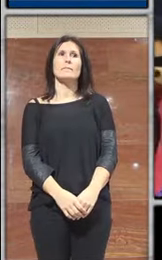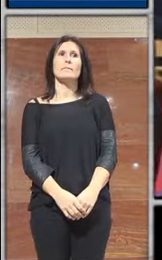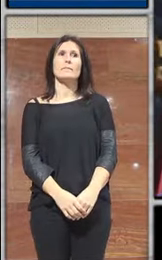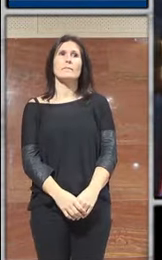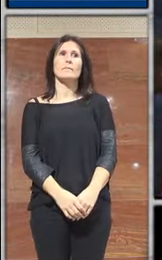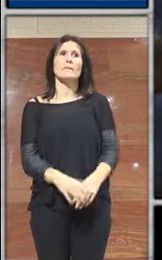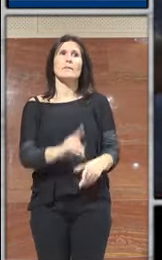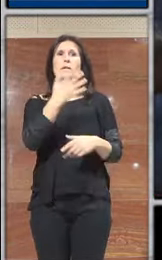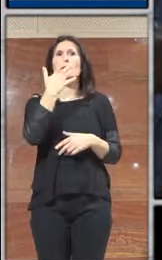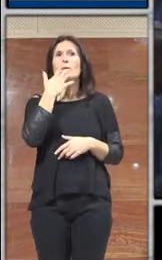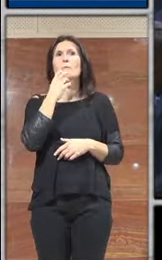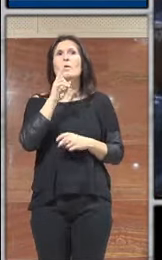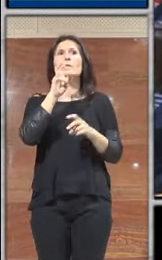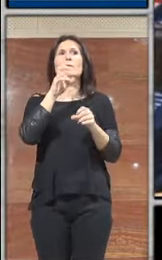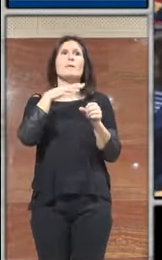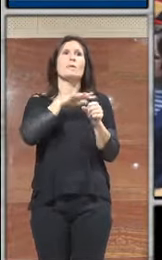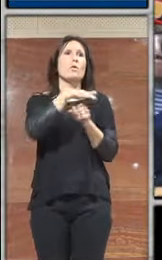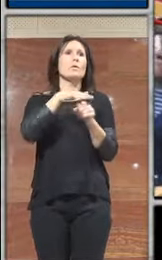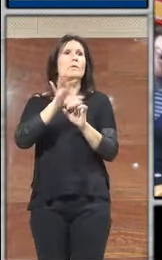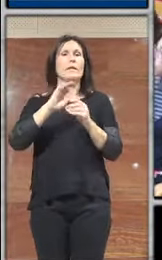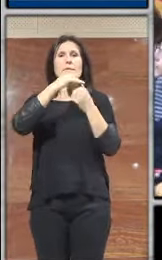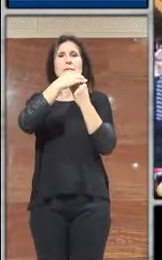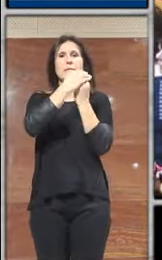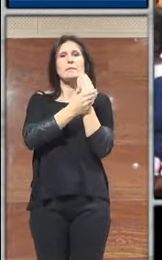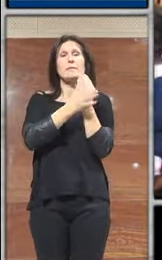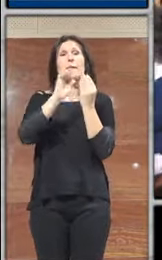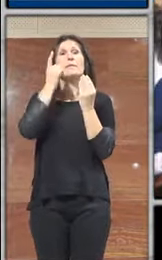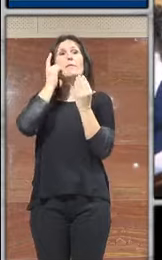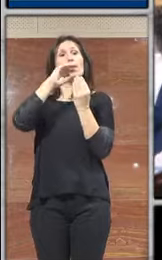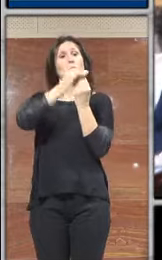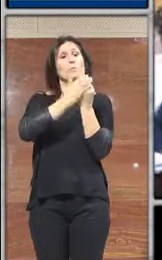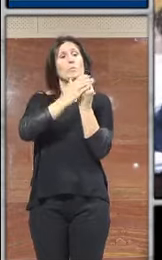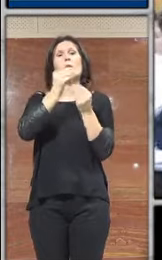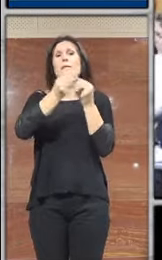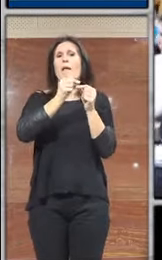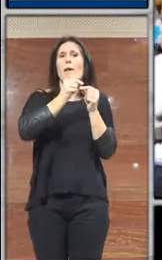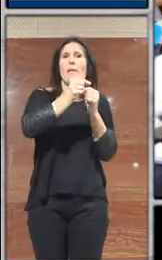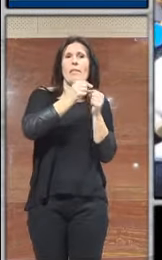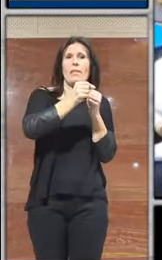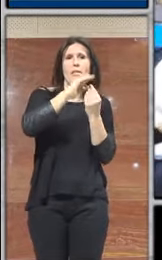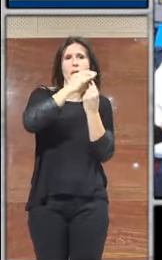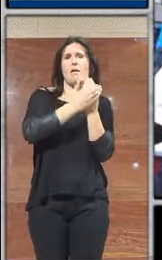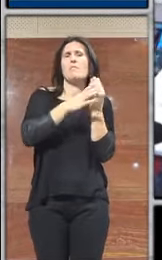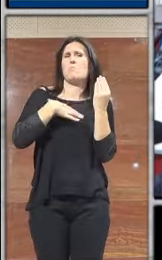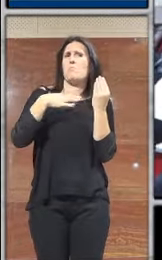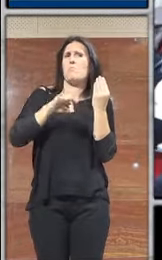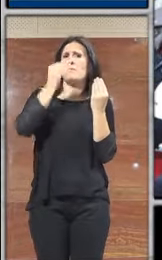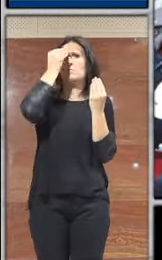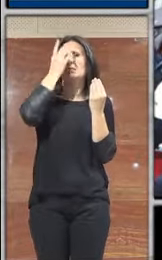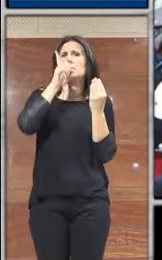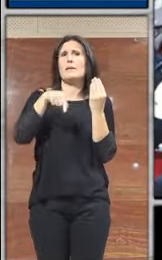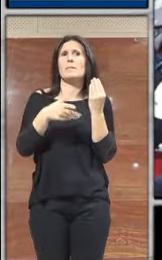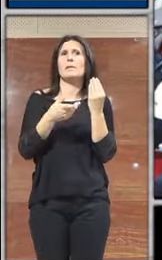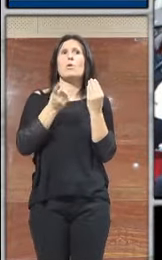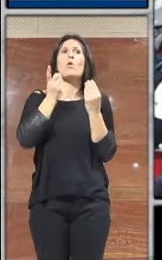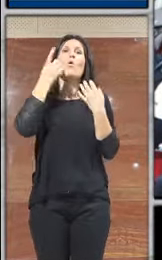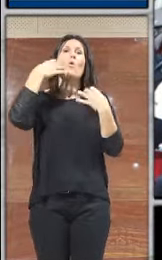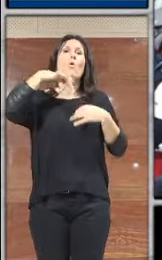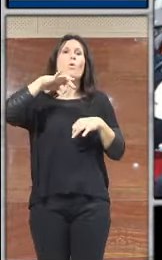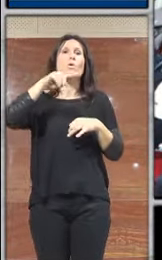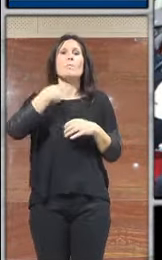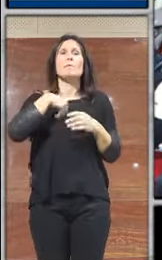bueno, por ejemplo, el tema de cobertores para teléfono, pues los cobertores se hacen a medida, entonces podría ser posible también. Lo único que hay que tener en cuenta es que